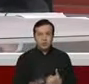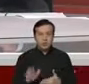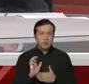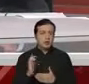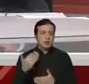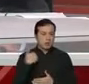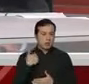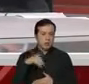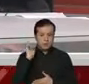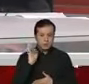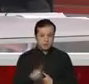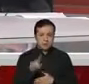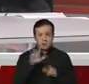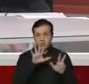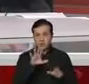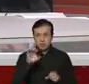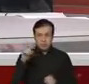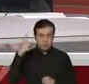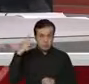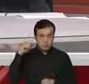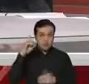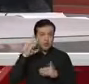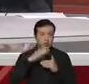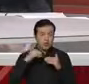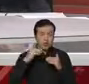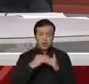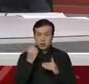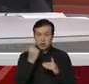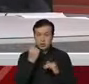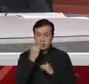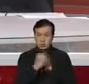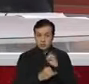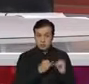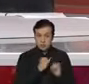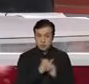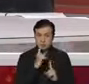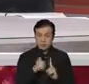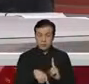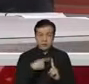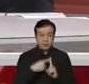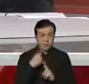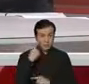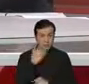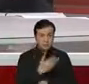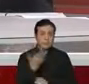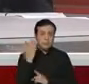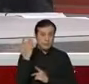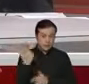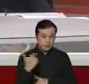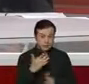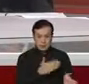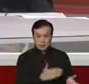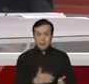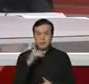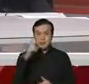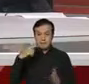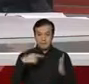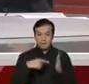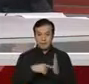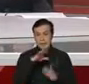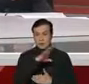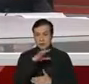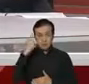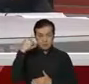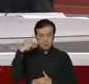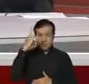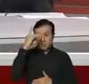con más de 1.800 millones de dólares en créditos internacionales y a la vez también haber eliminado más de 1.500 millones de dólares